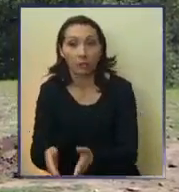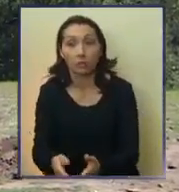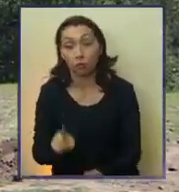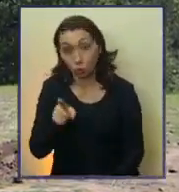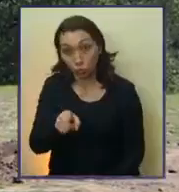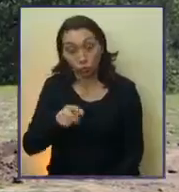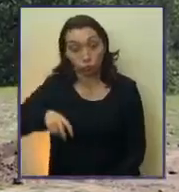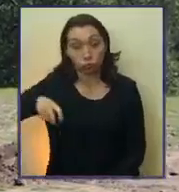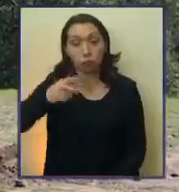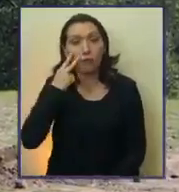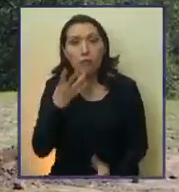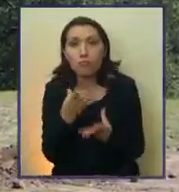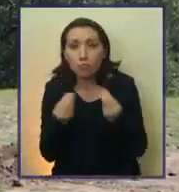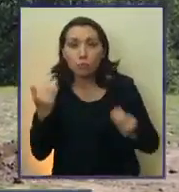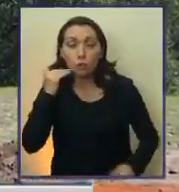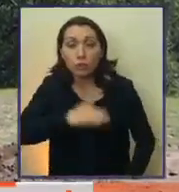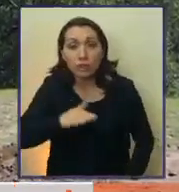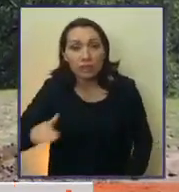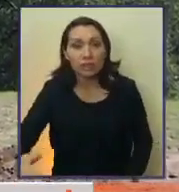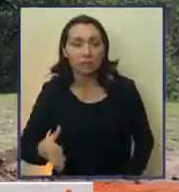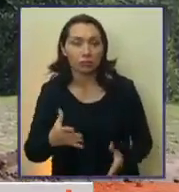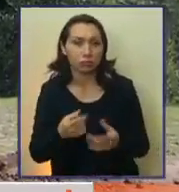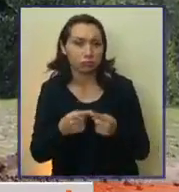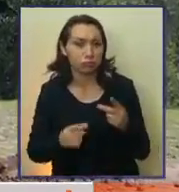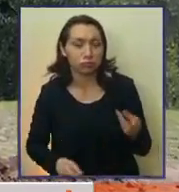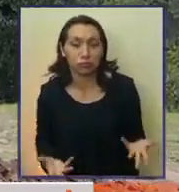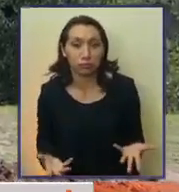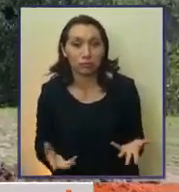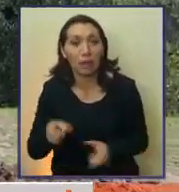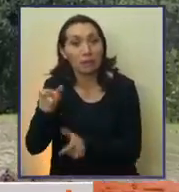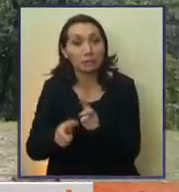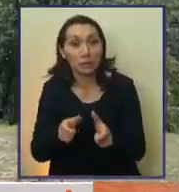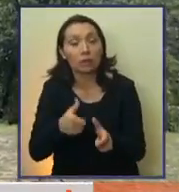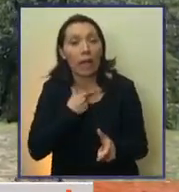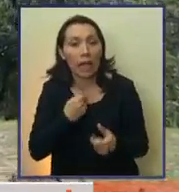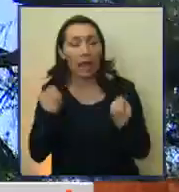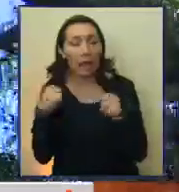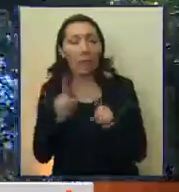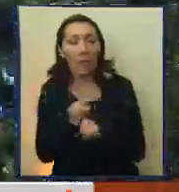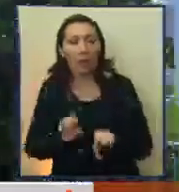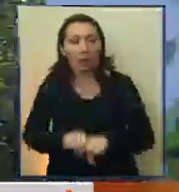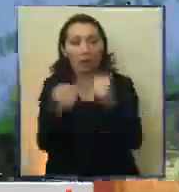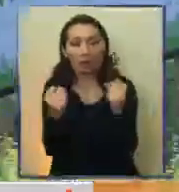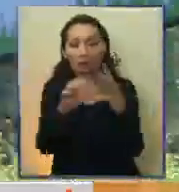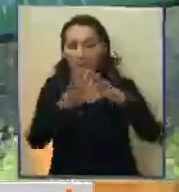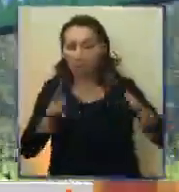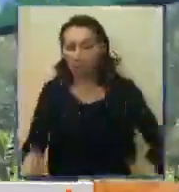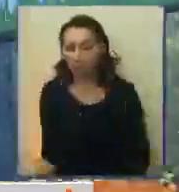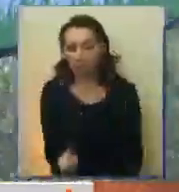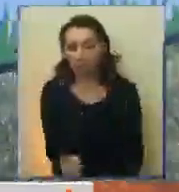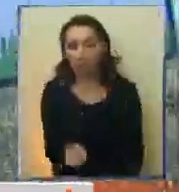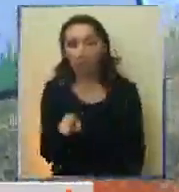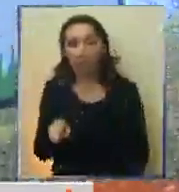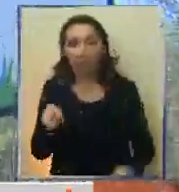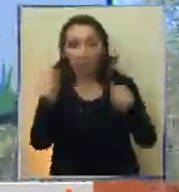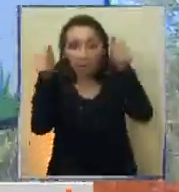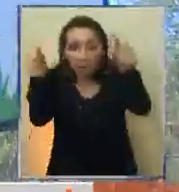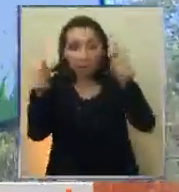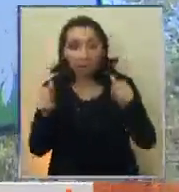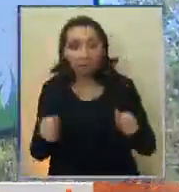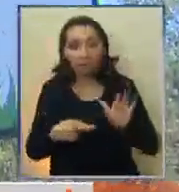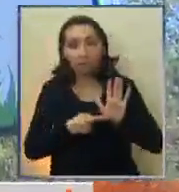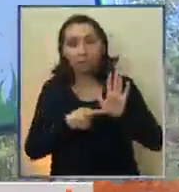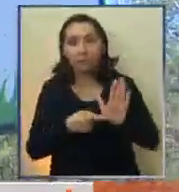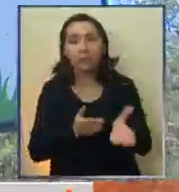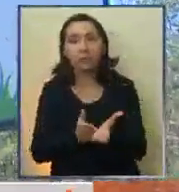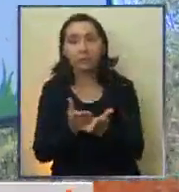que está lleno de niños está lleno de familia la gente de hacer deporte no viene a romper el cerro estos son los carteles que comienzan con el